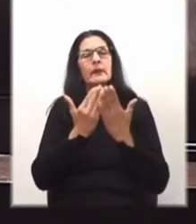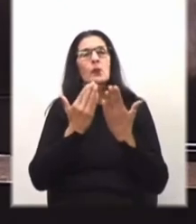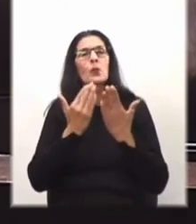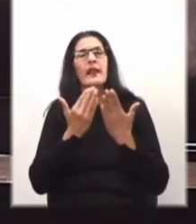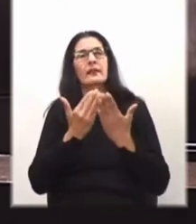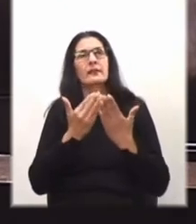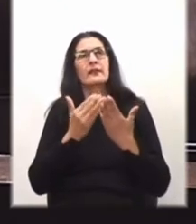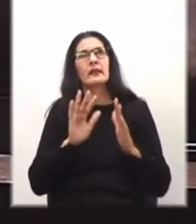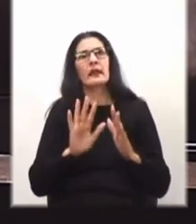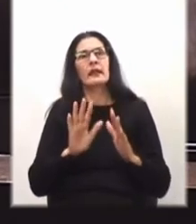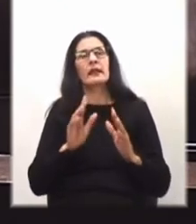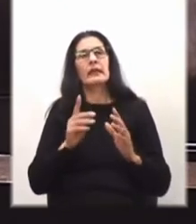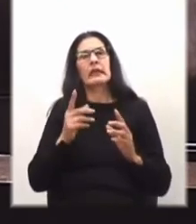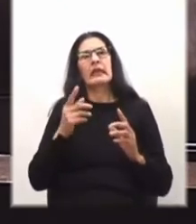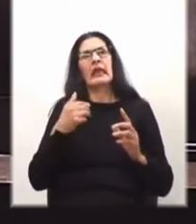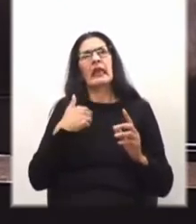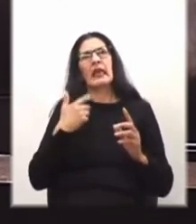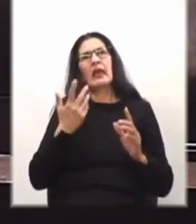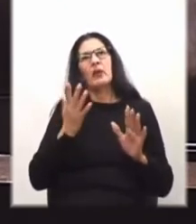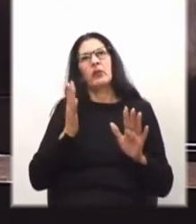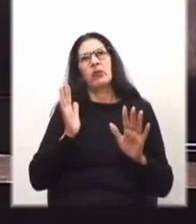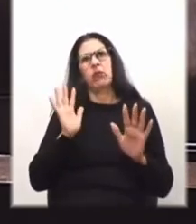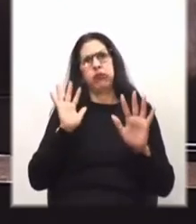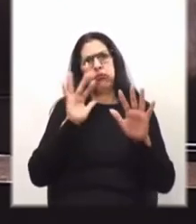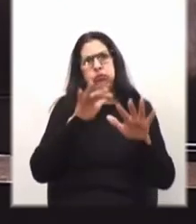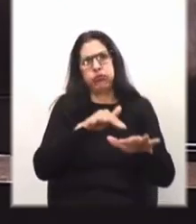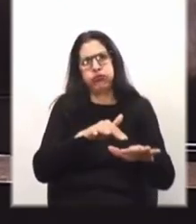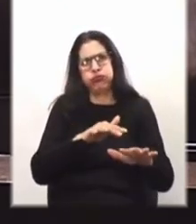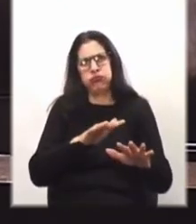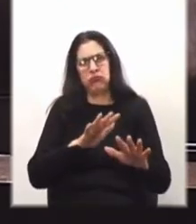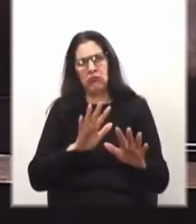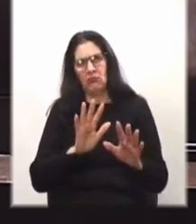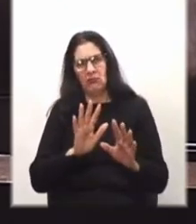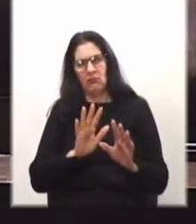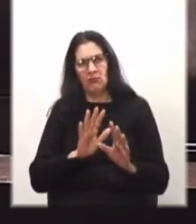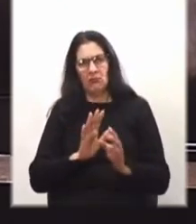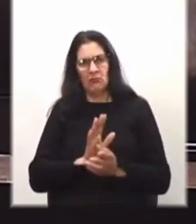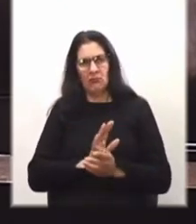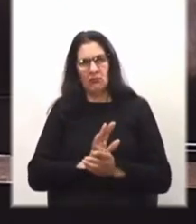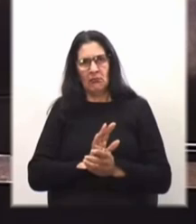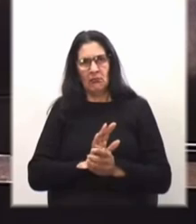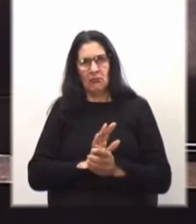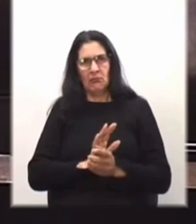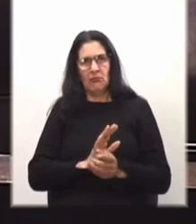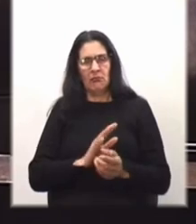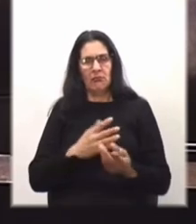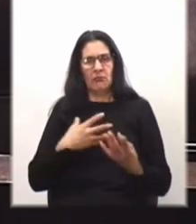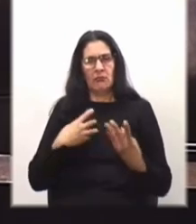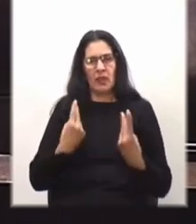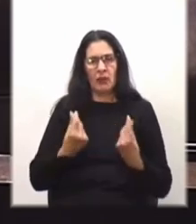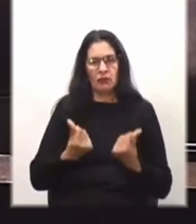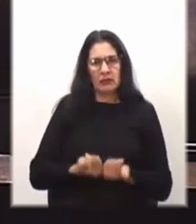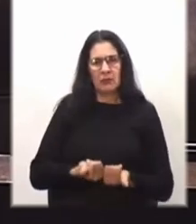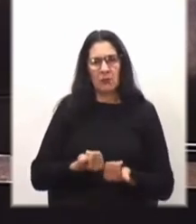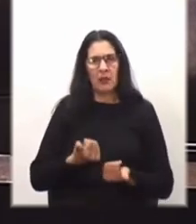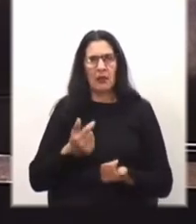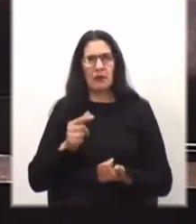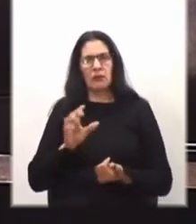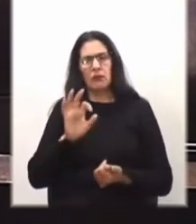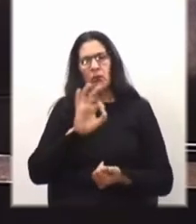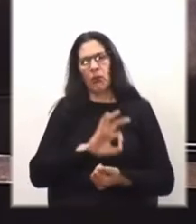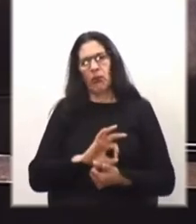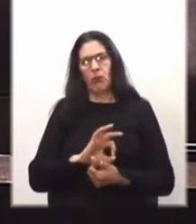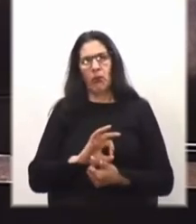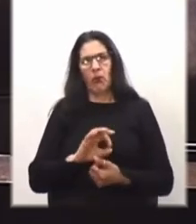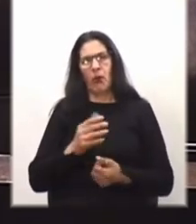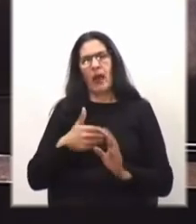que se descolgara de lo que eran los sentimientos o la expresión de